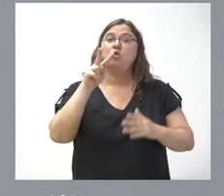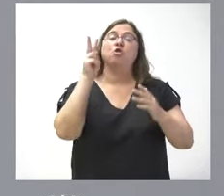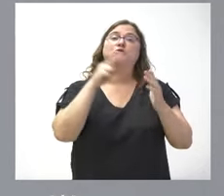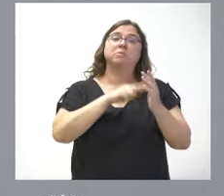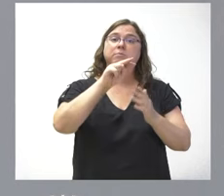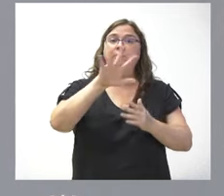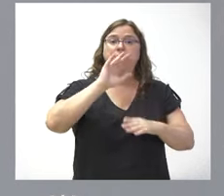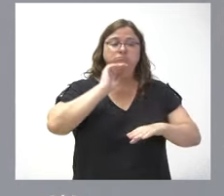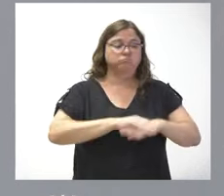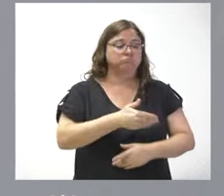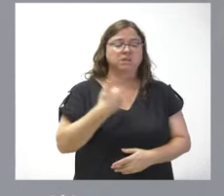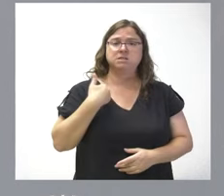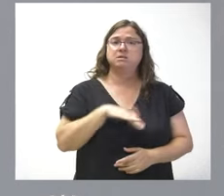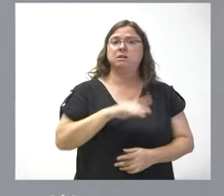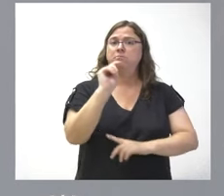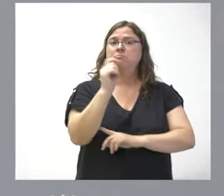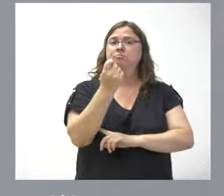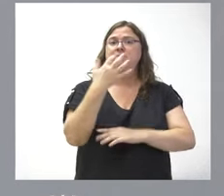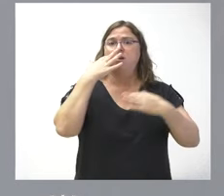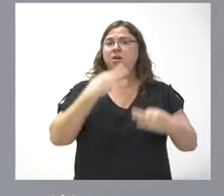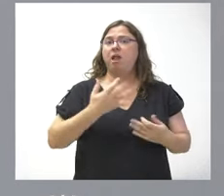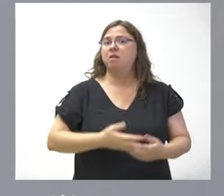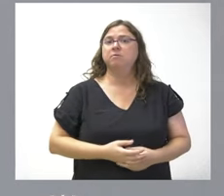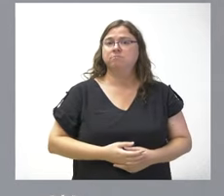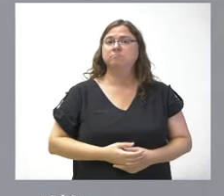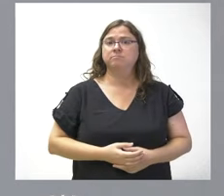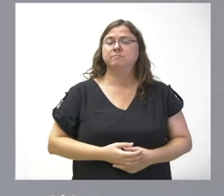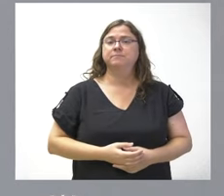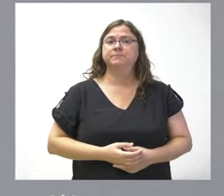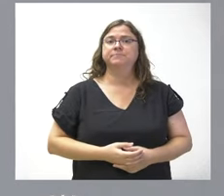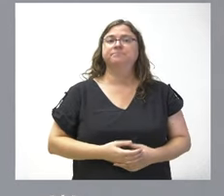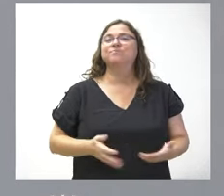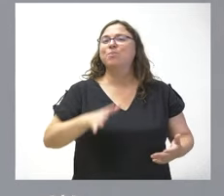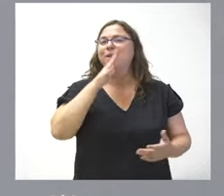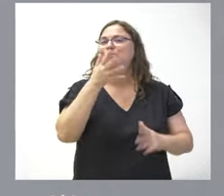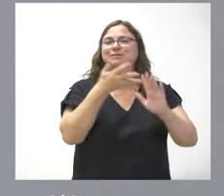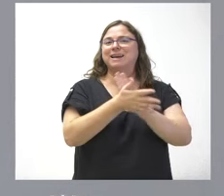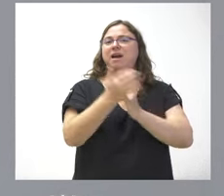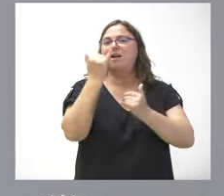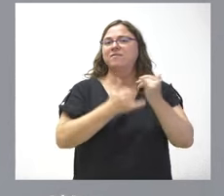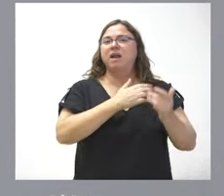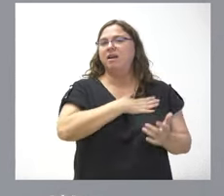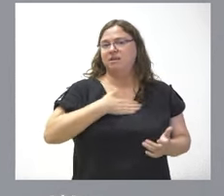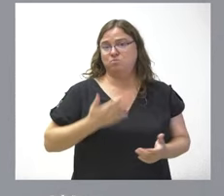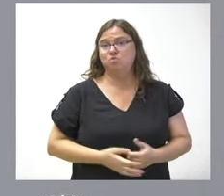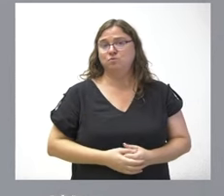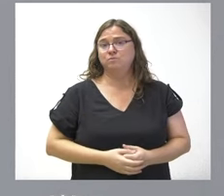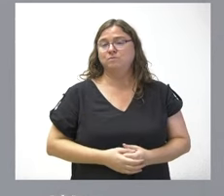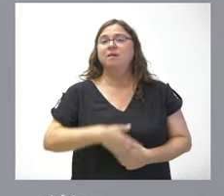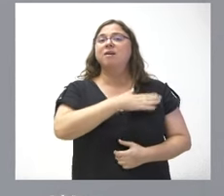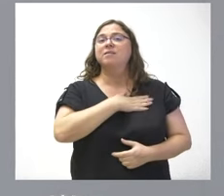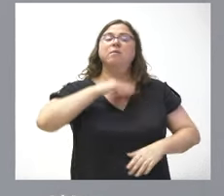garantiza que esto pueda ser una realidad en el plazo que se había establecido y por tanto al final es de lo que se trata de